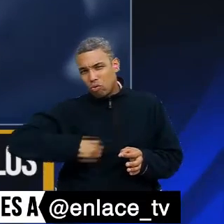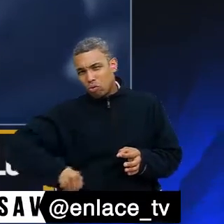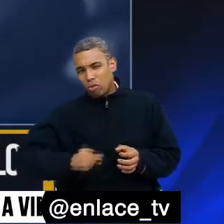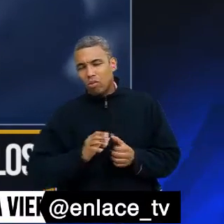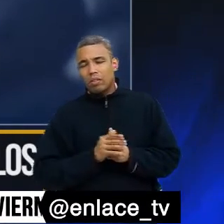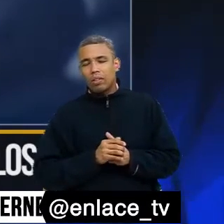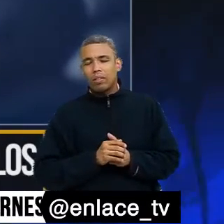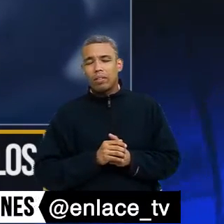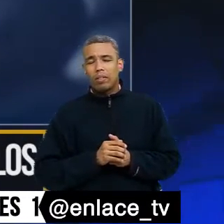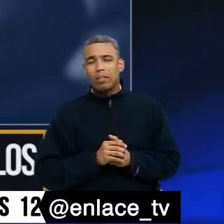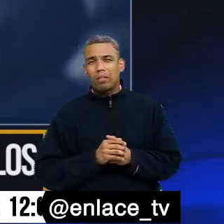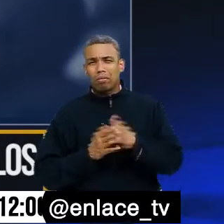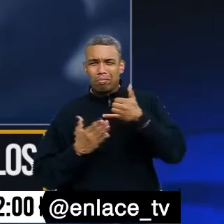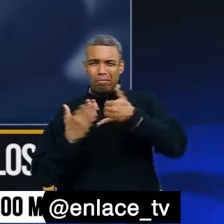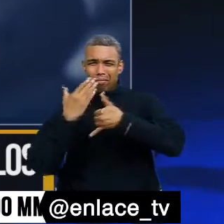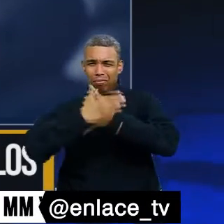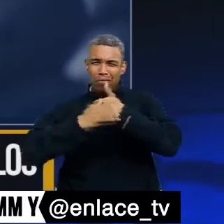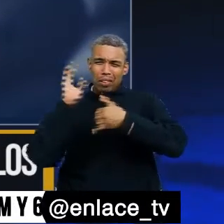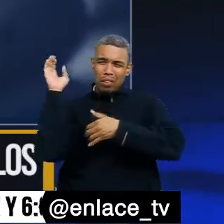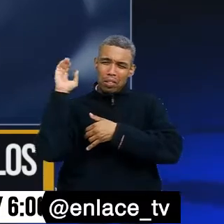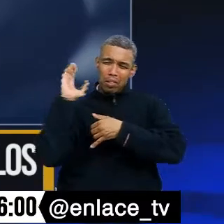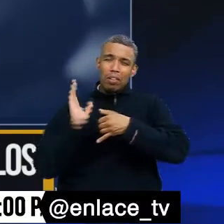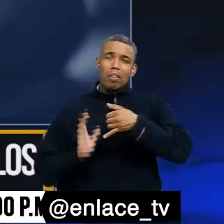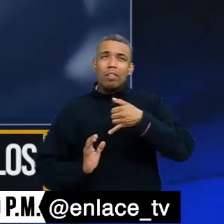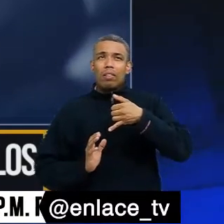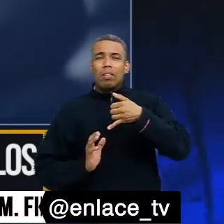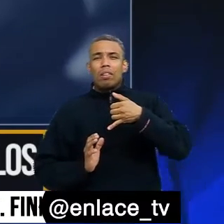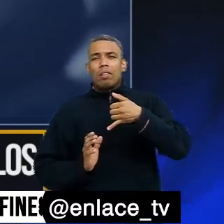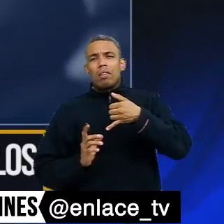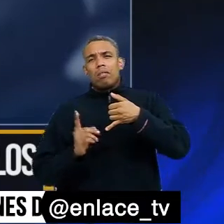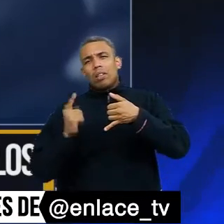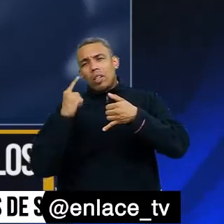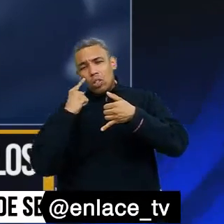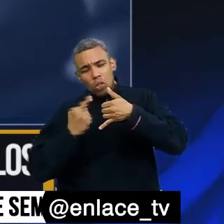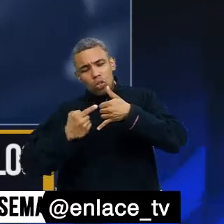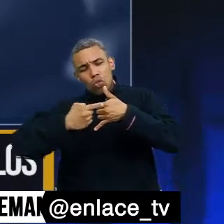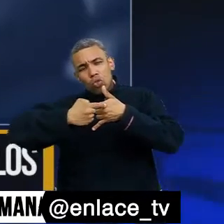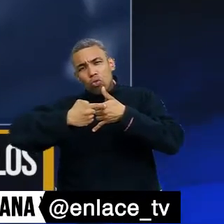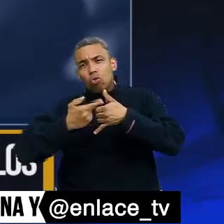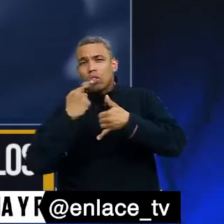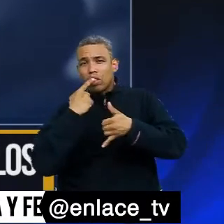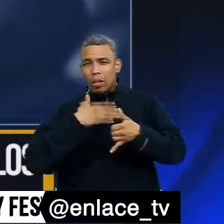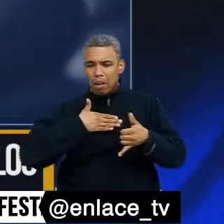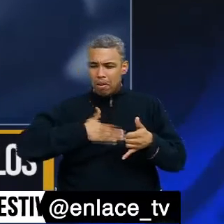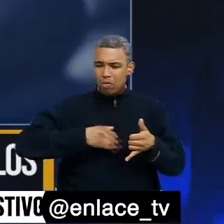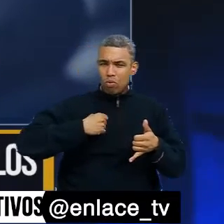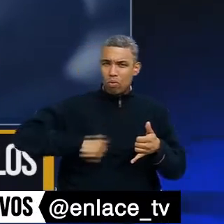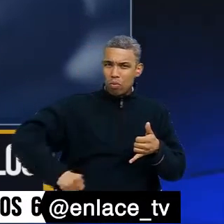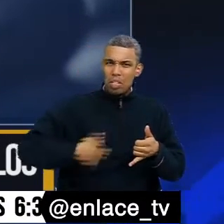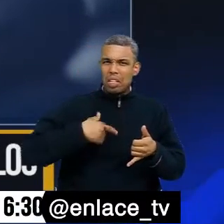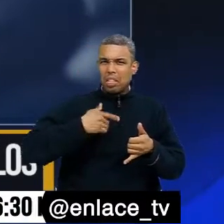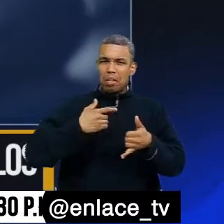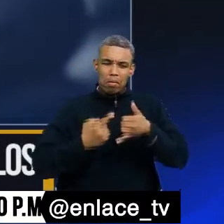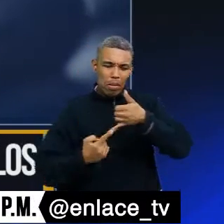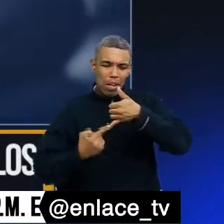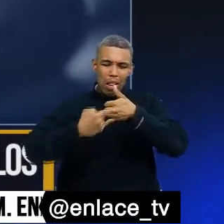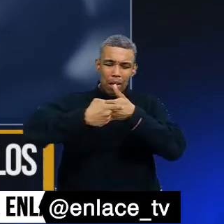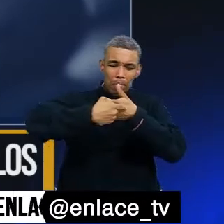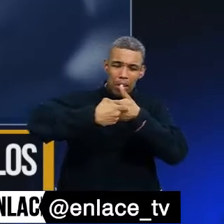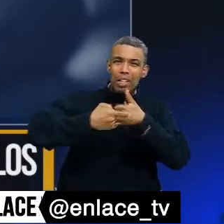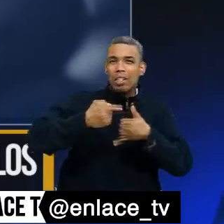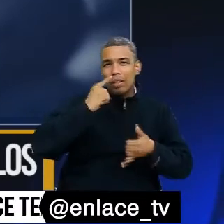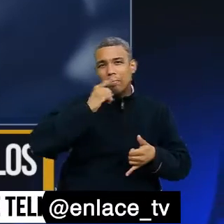en parte incluso de Sur de Bolívar, algo de Antioquia. Luego, más o menos en